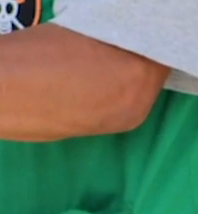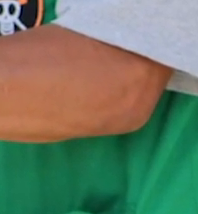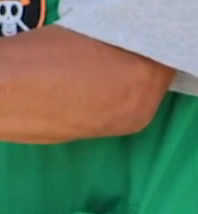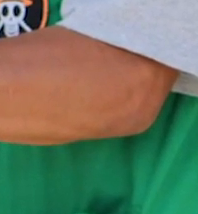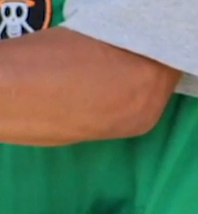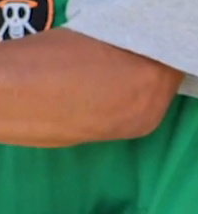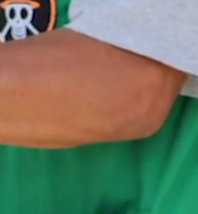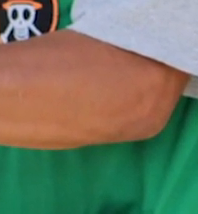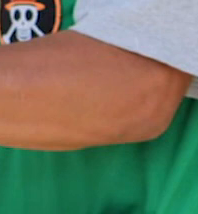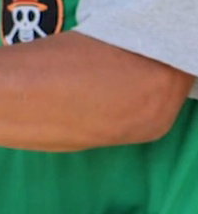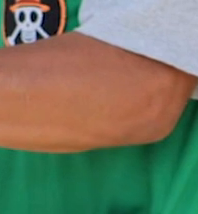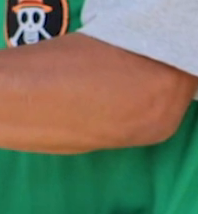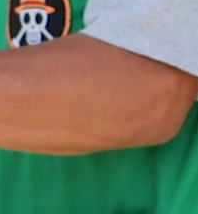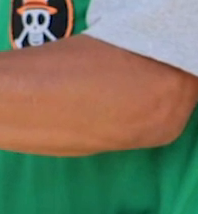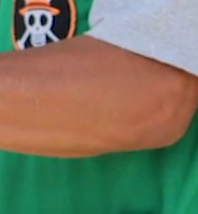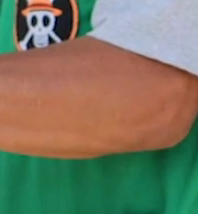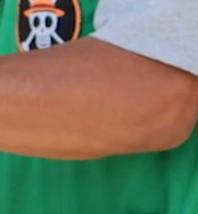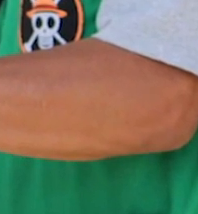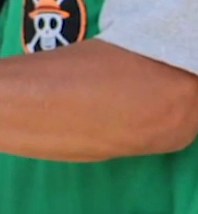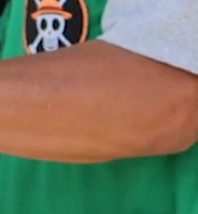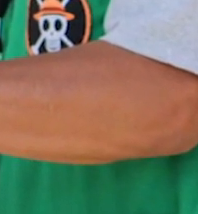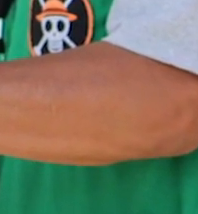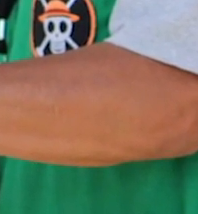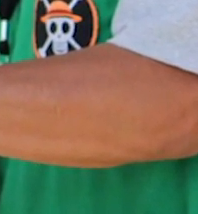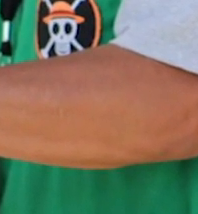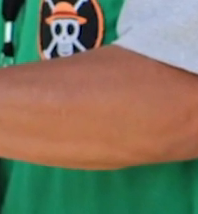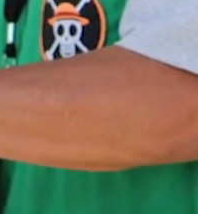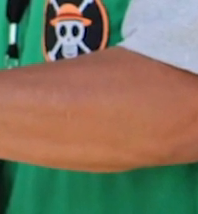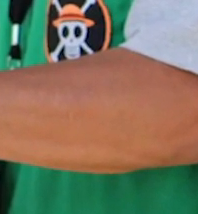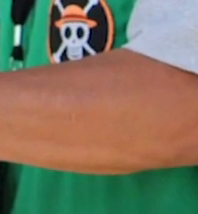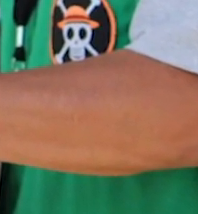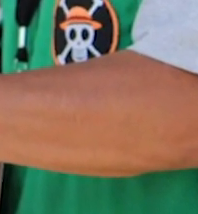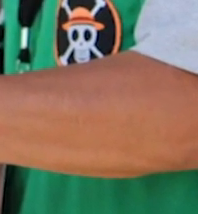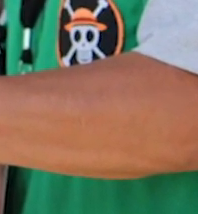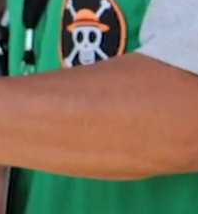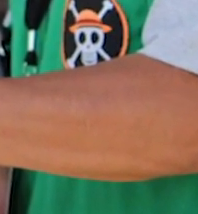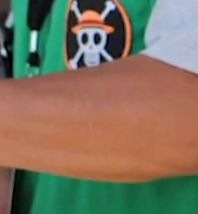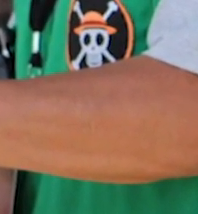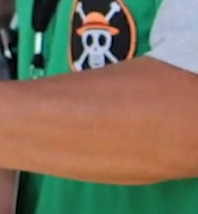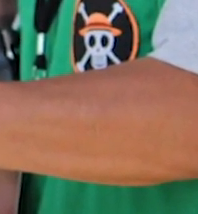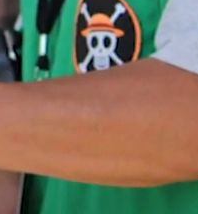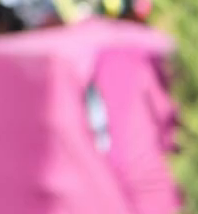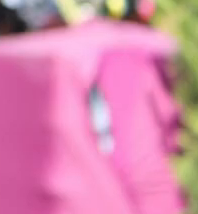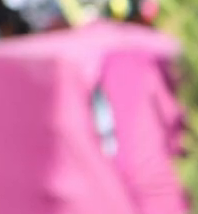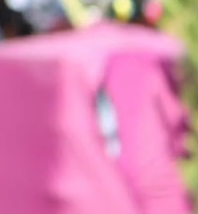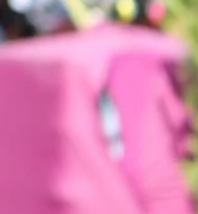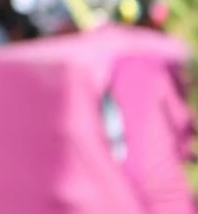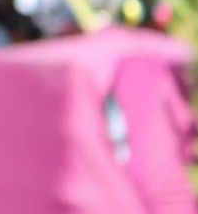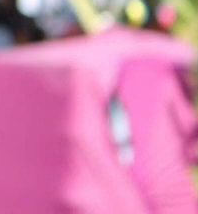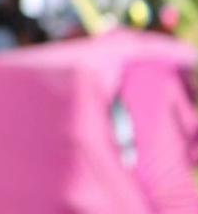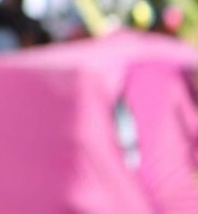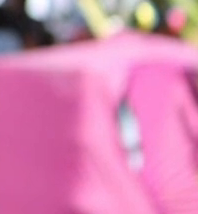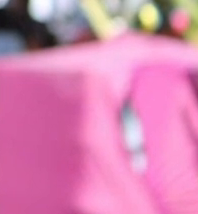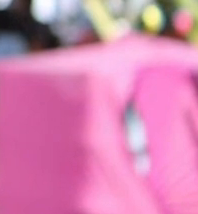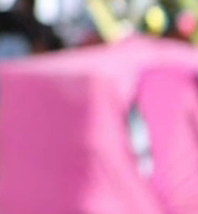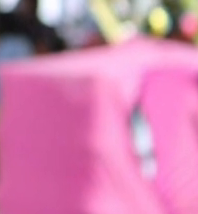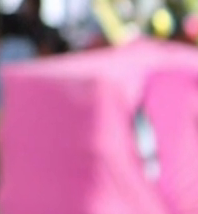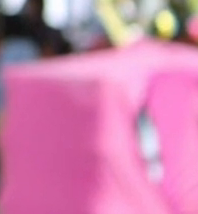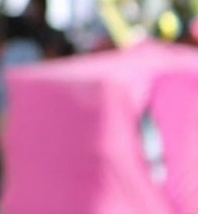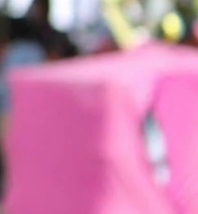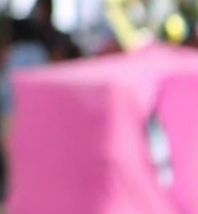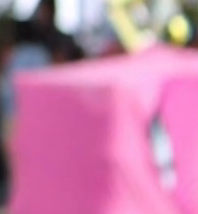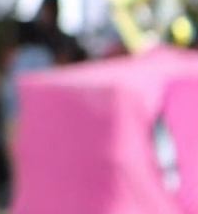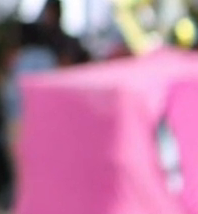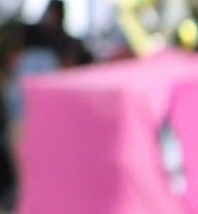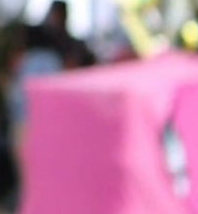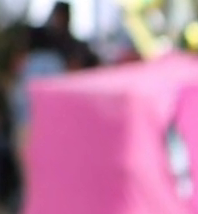que se dictan, ¿no? Para este evento que regresó después del COVID al Zócalo, y qué mejor que regresar con